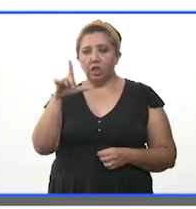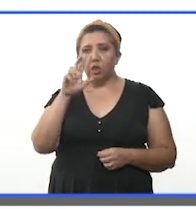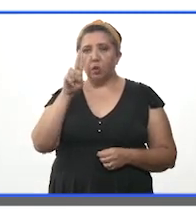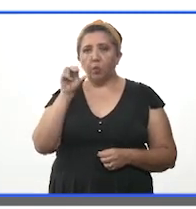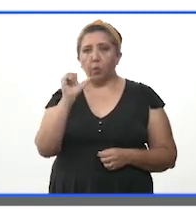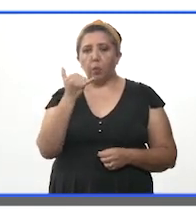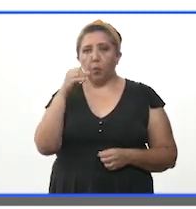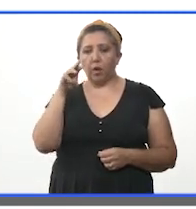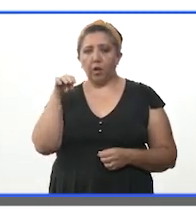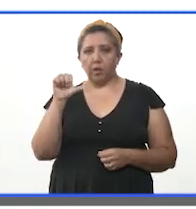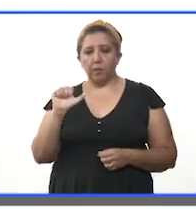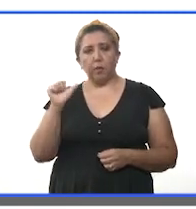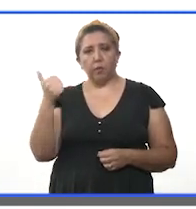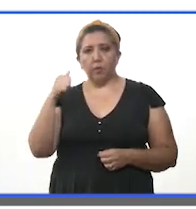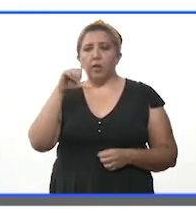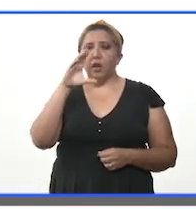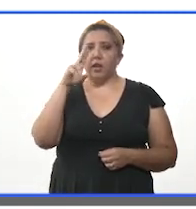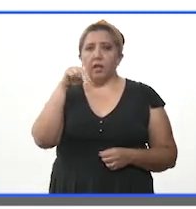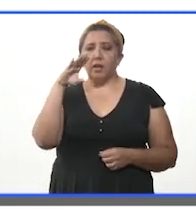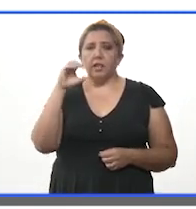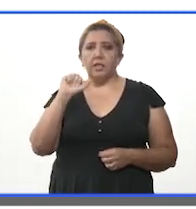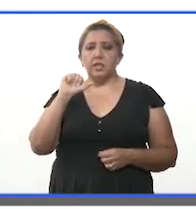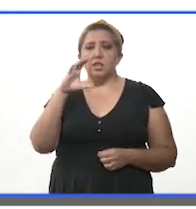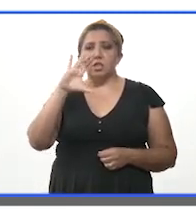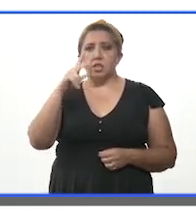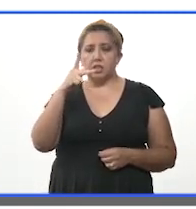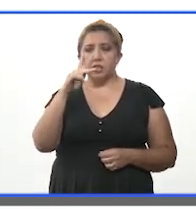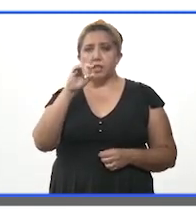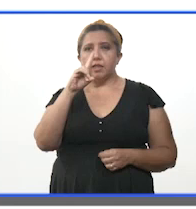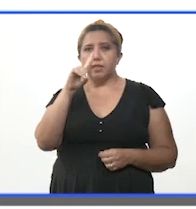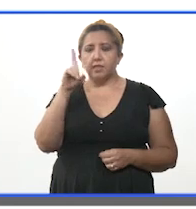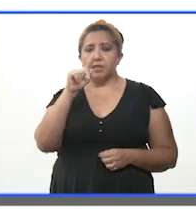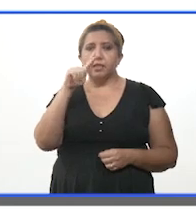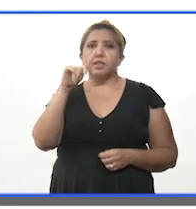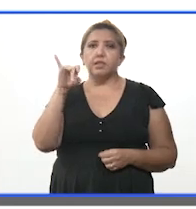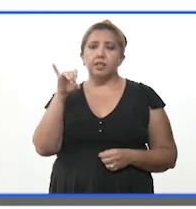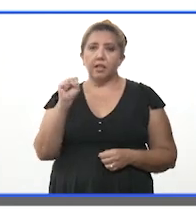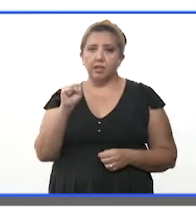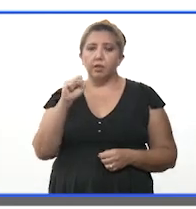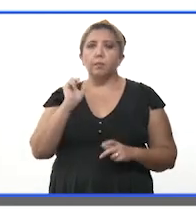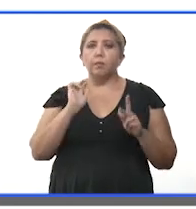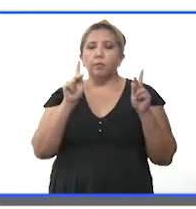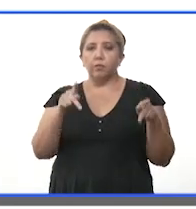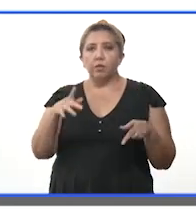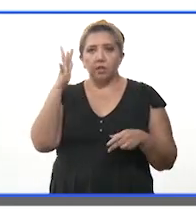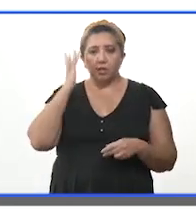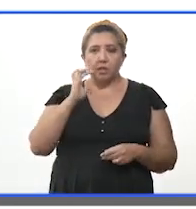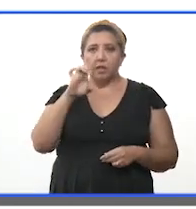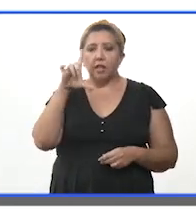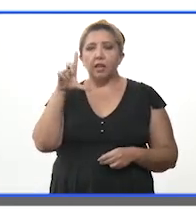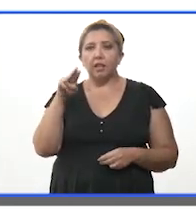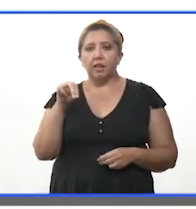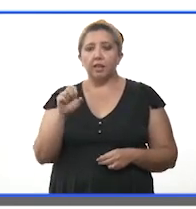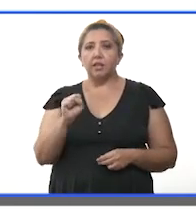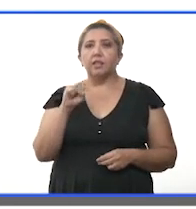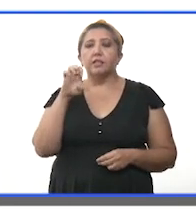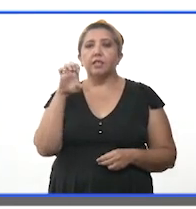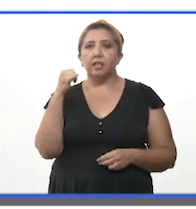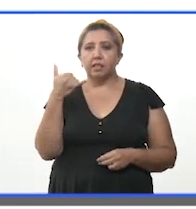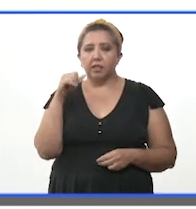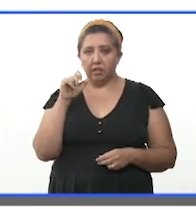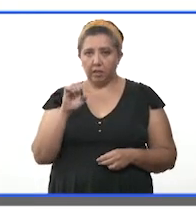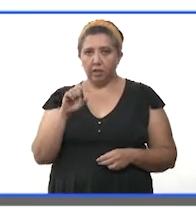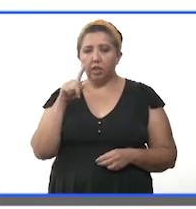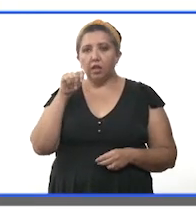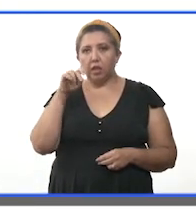Guayma, y 1 en Acanqué, Chancom, Chapaf, Tzitaz, Izamal, Opichén, Progreso, Santa Elena, Sellé, Teabo,